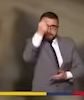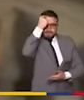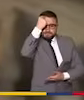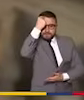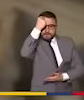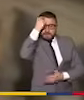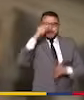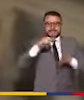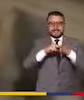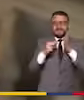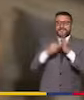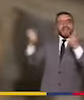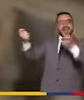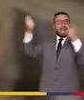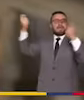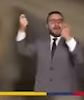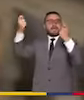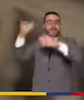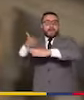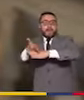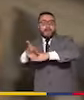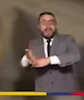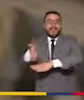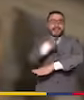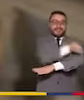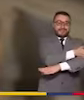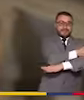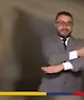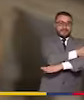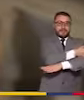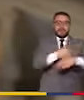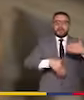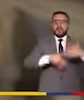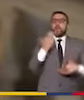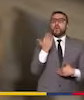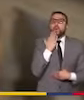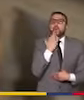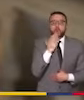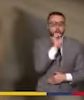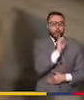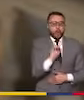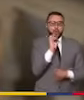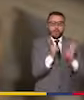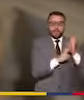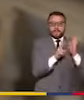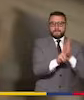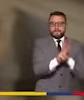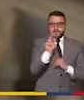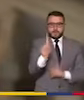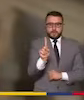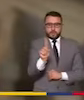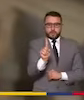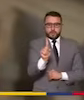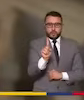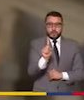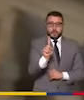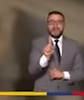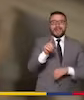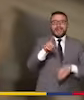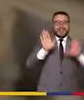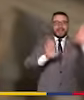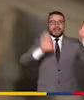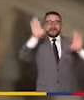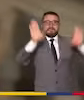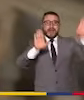es antes de las campañas que comienzan en octubre del 2021, tanto para Congreso como